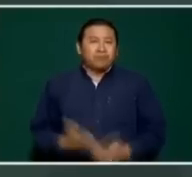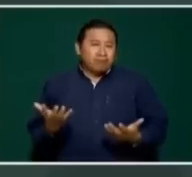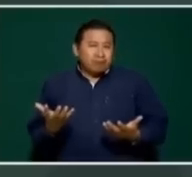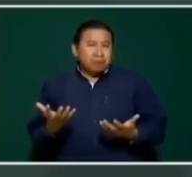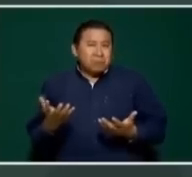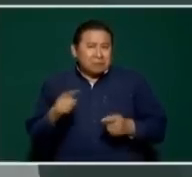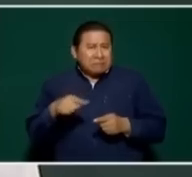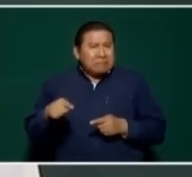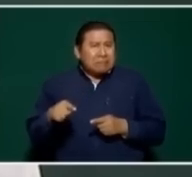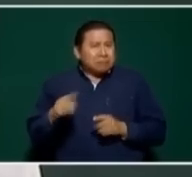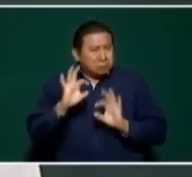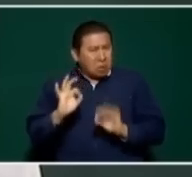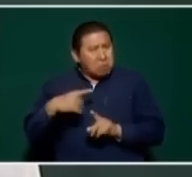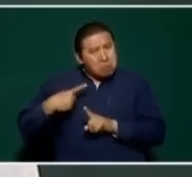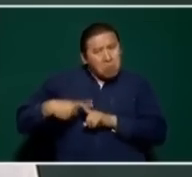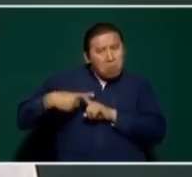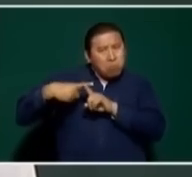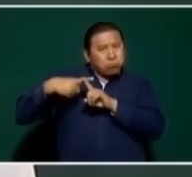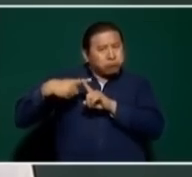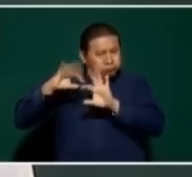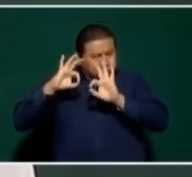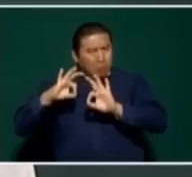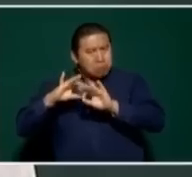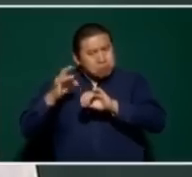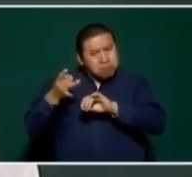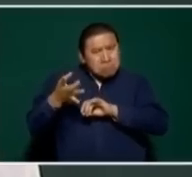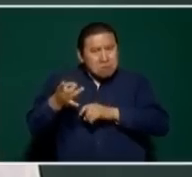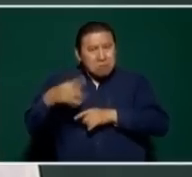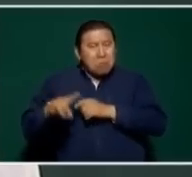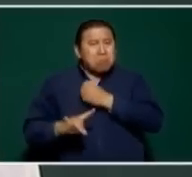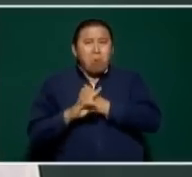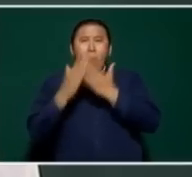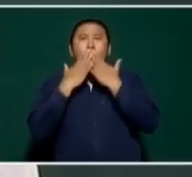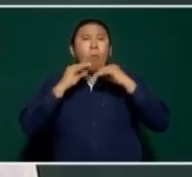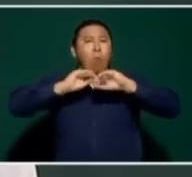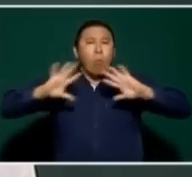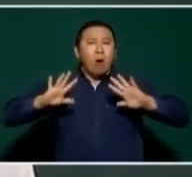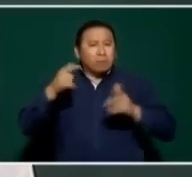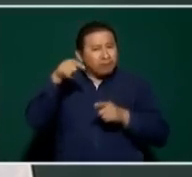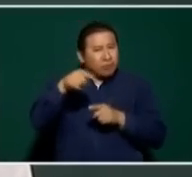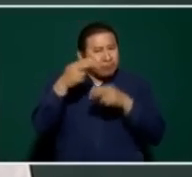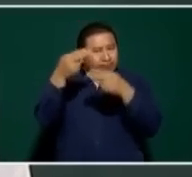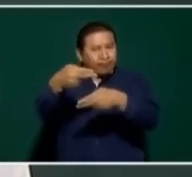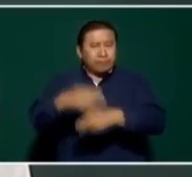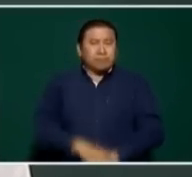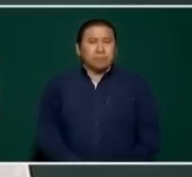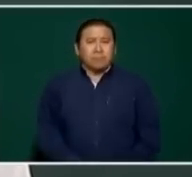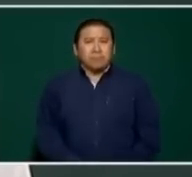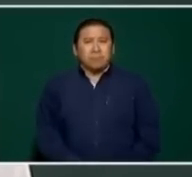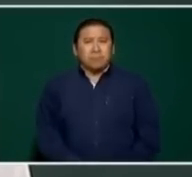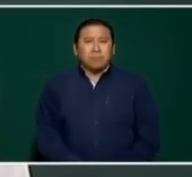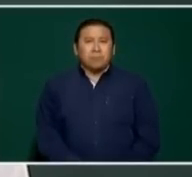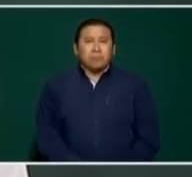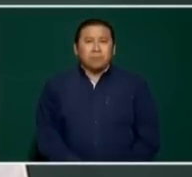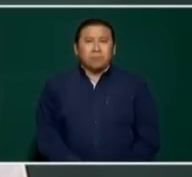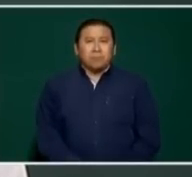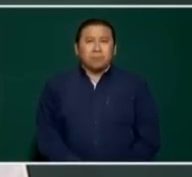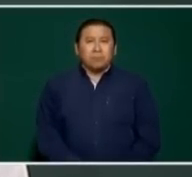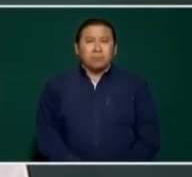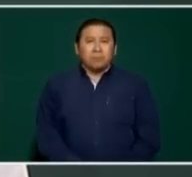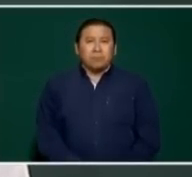de que vamos a resolver sin problemas este asunto.